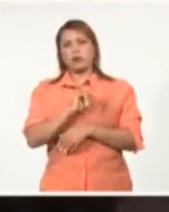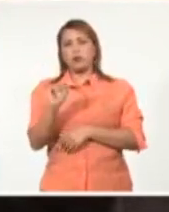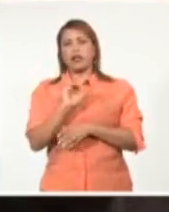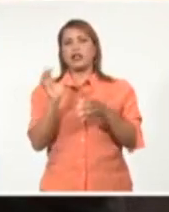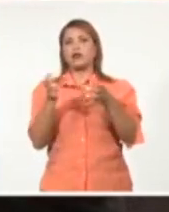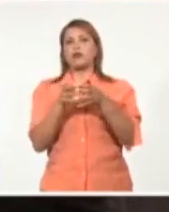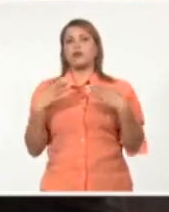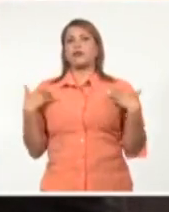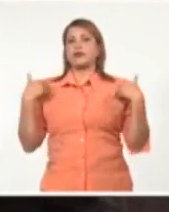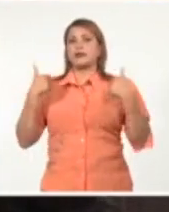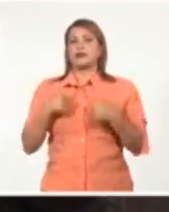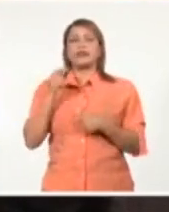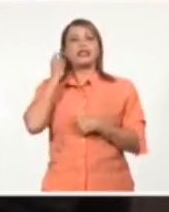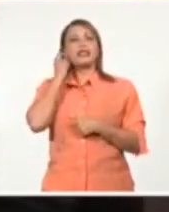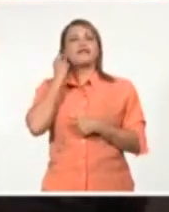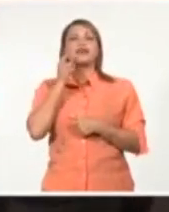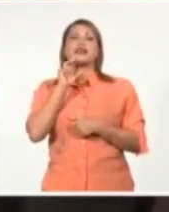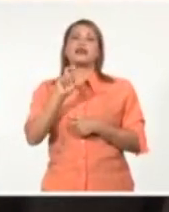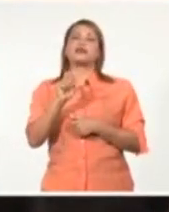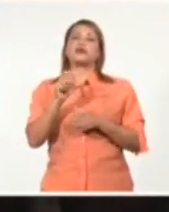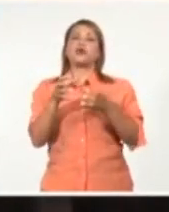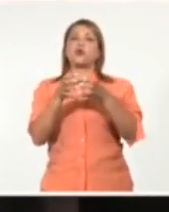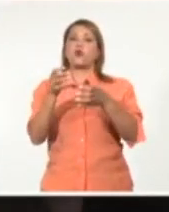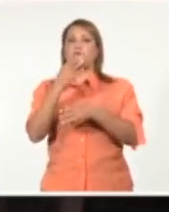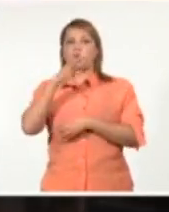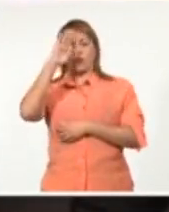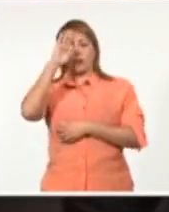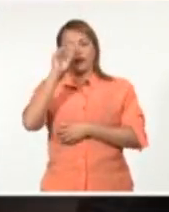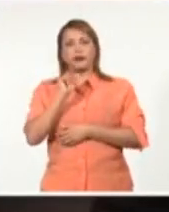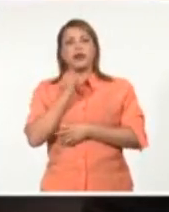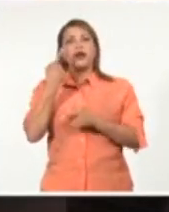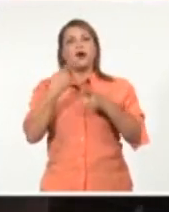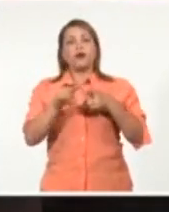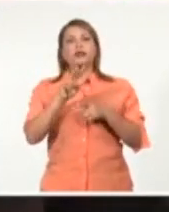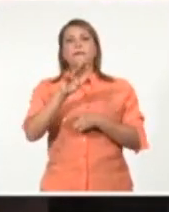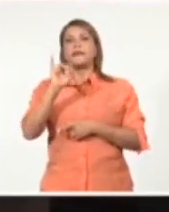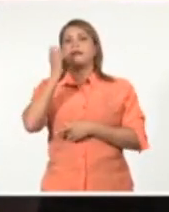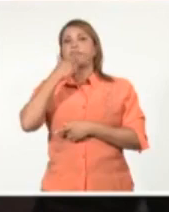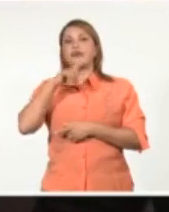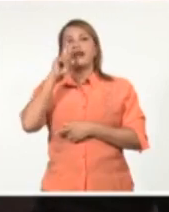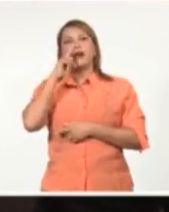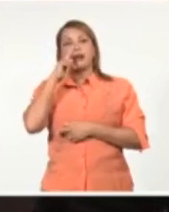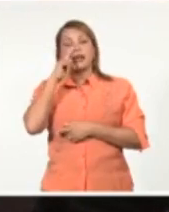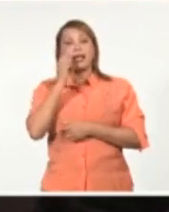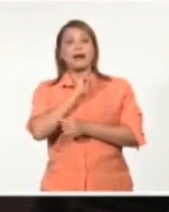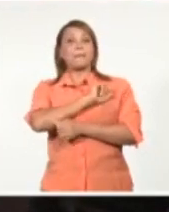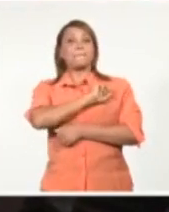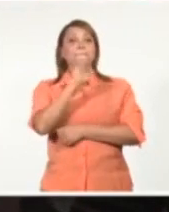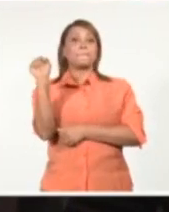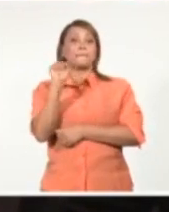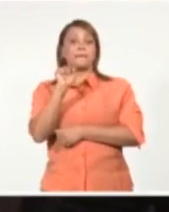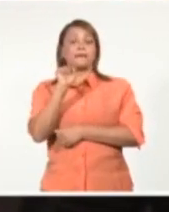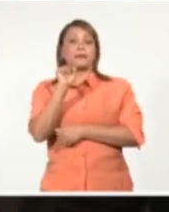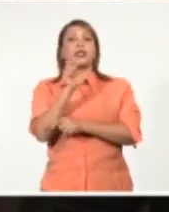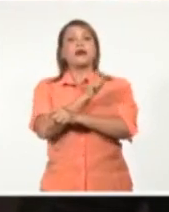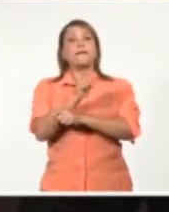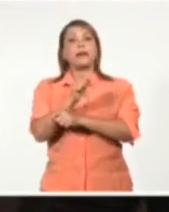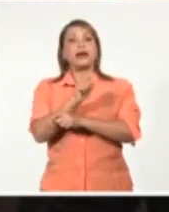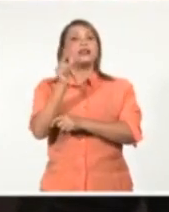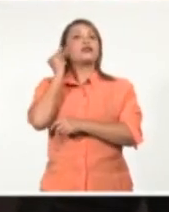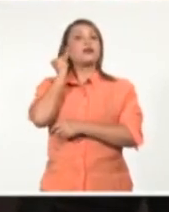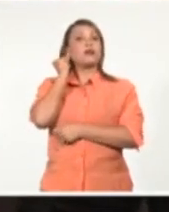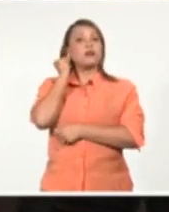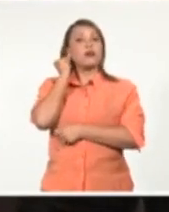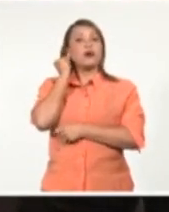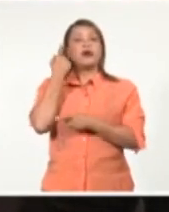de dirección de la federación cubana en este lugar también está Vivian Ramón la primera gran maestra del ajedrez femenino y Carlos Rivero